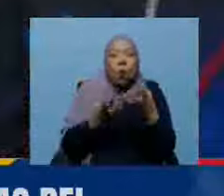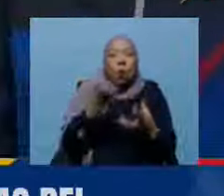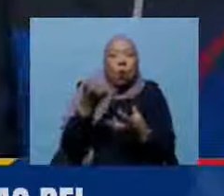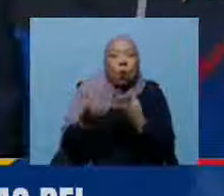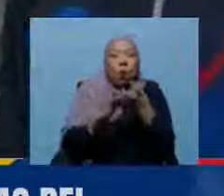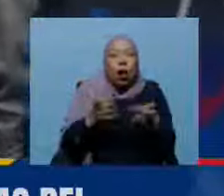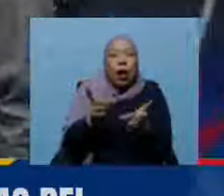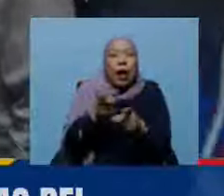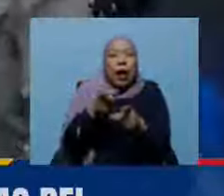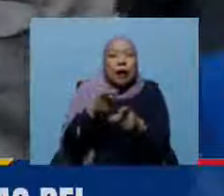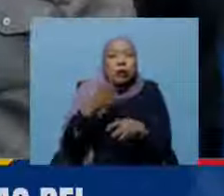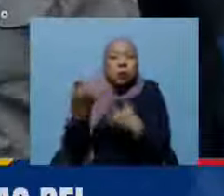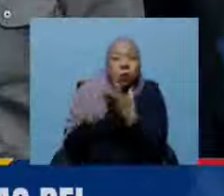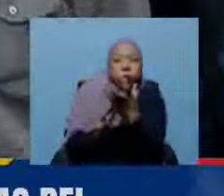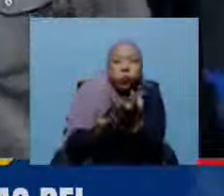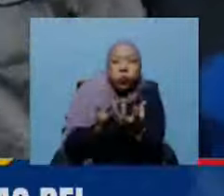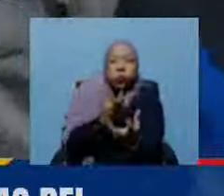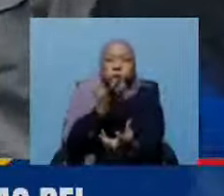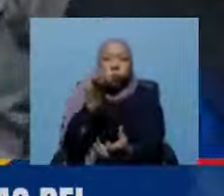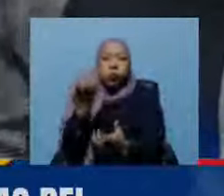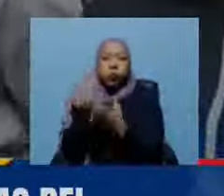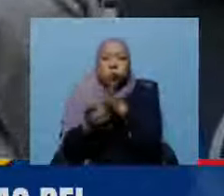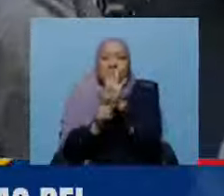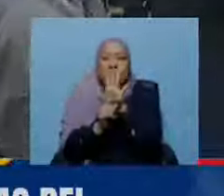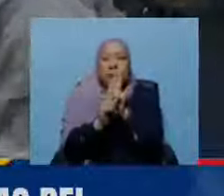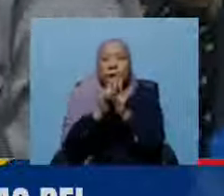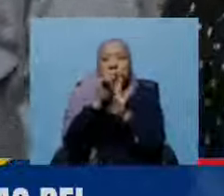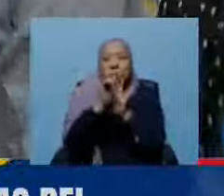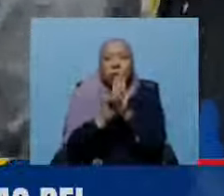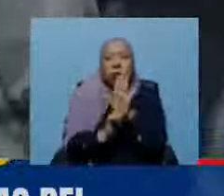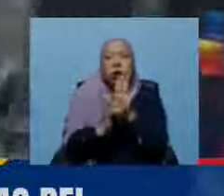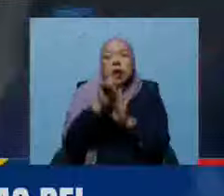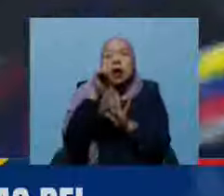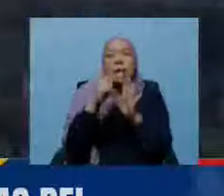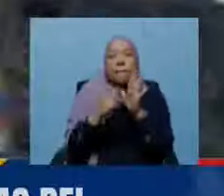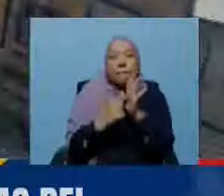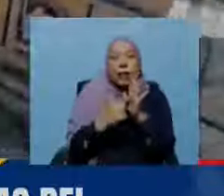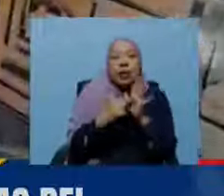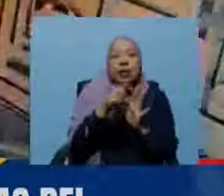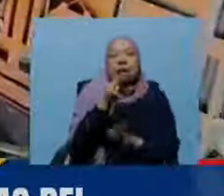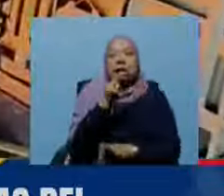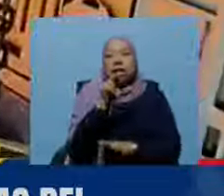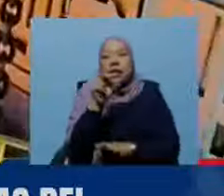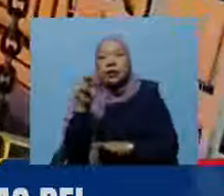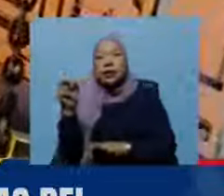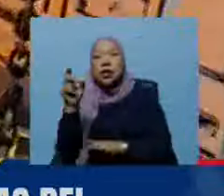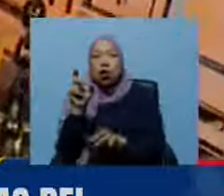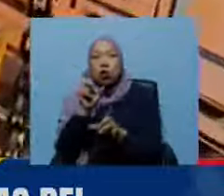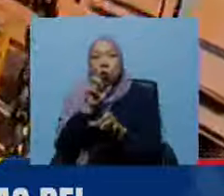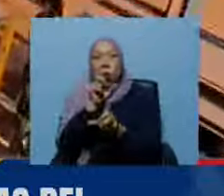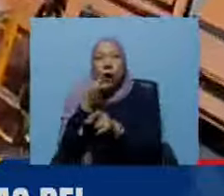a gas. Se eleva la temperatura a 1300, 1200 grados